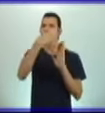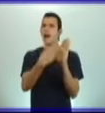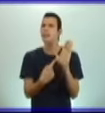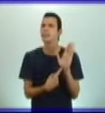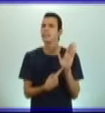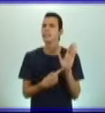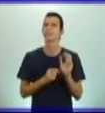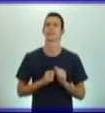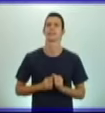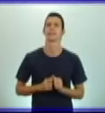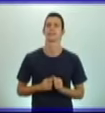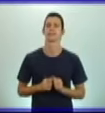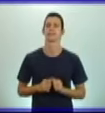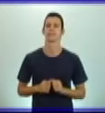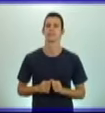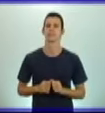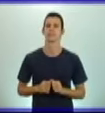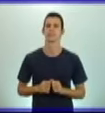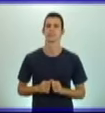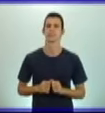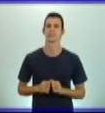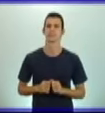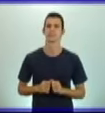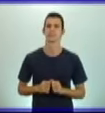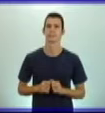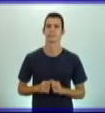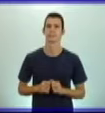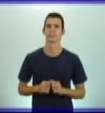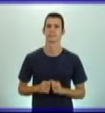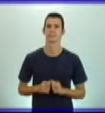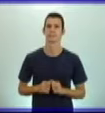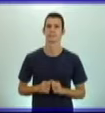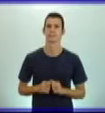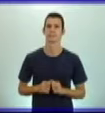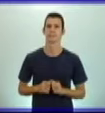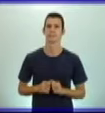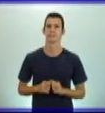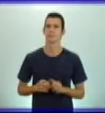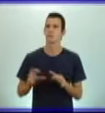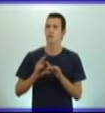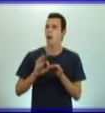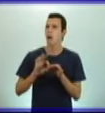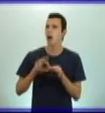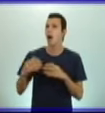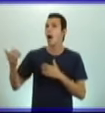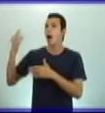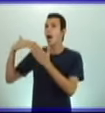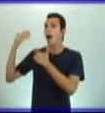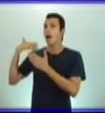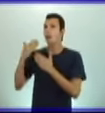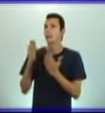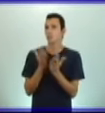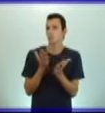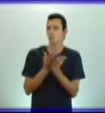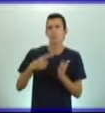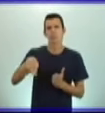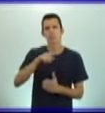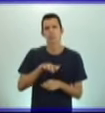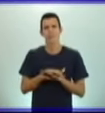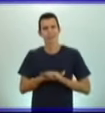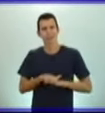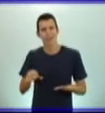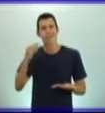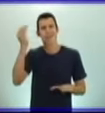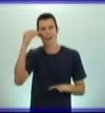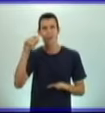valor absoluto, o qué es módulo, que eso ustedes lo estudiaron en grados anteriores, ¿verdad? Esa es una definición. Y a partir de esa definición